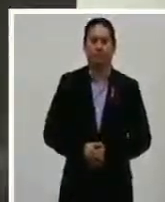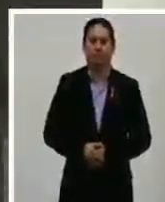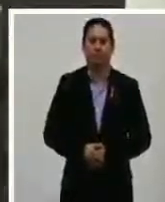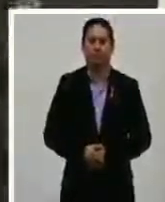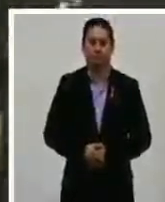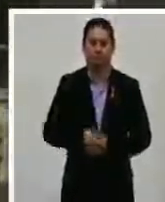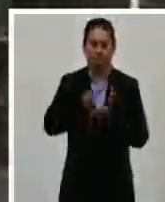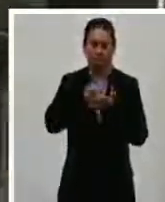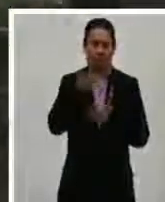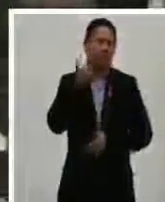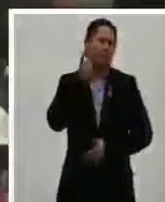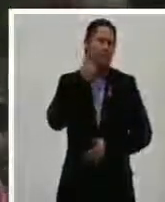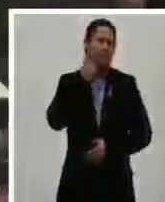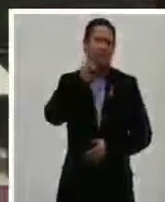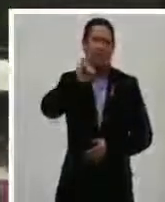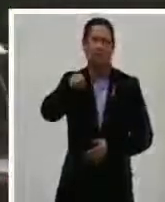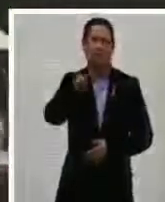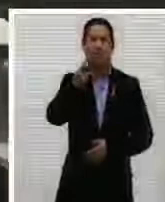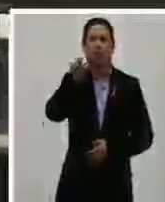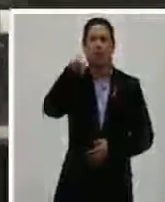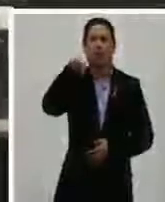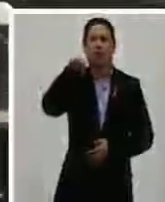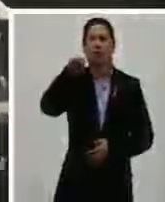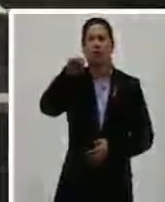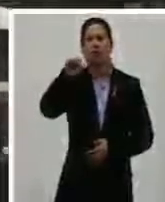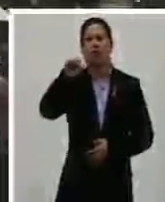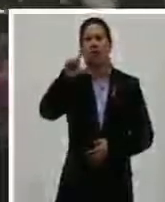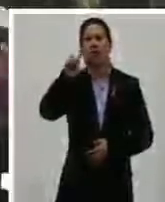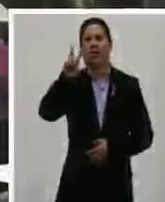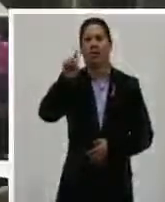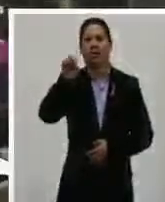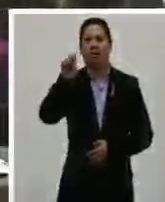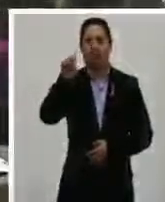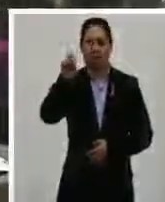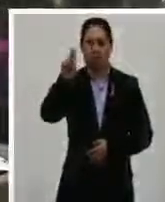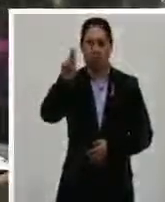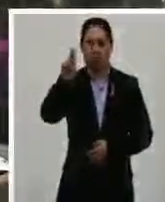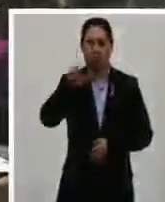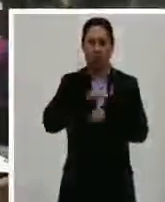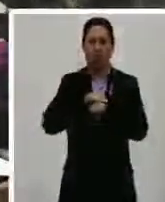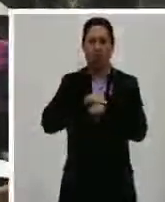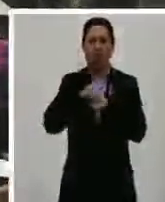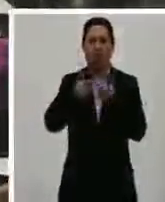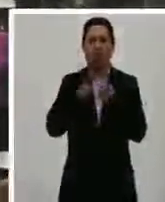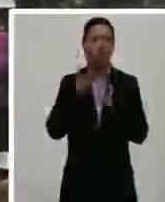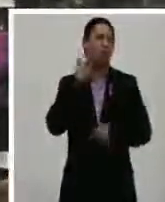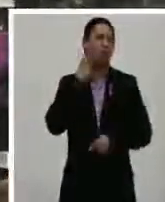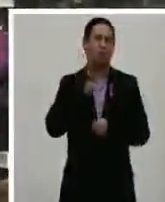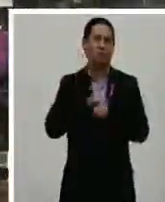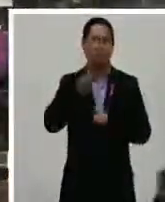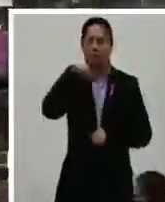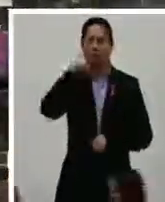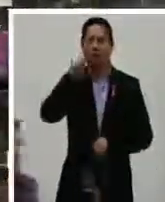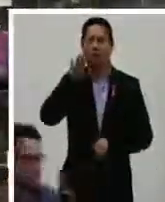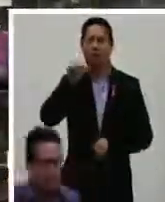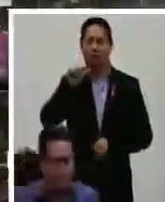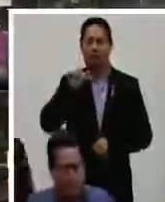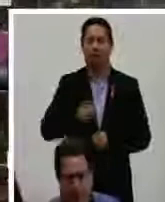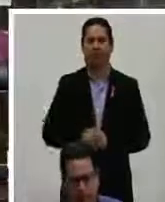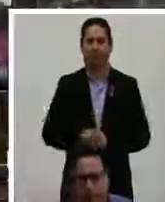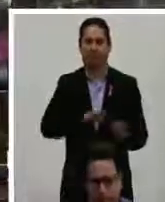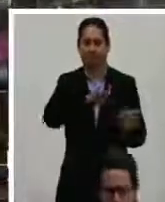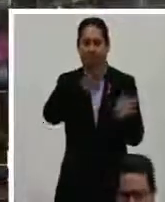gracias a diputado juan salvador camacho de velasco del partido movimiento regeneración nacional con fundamento en el